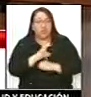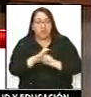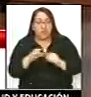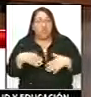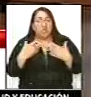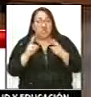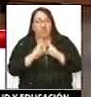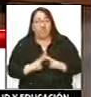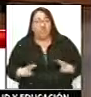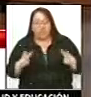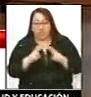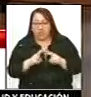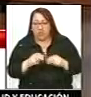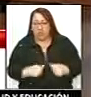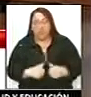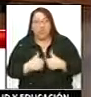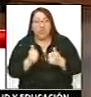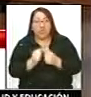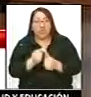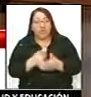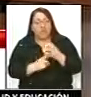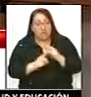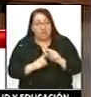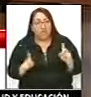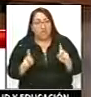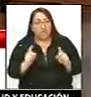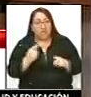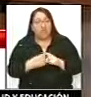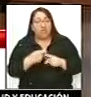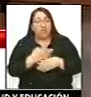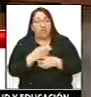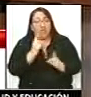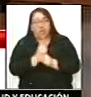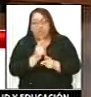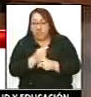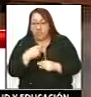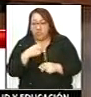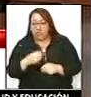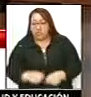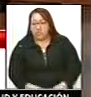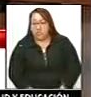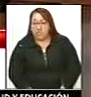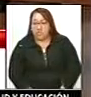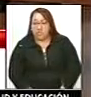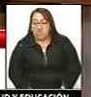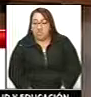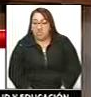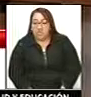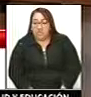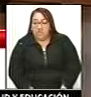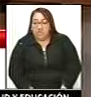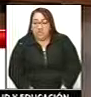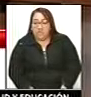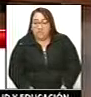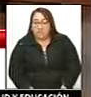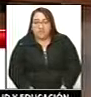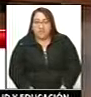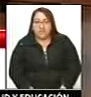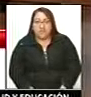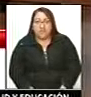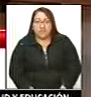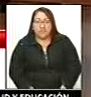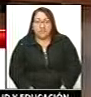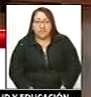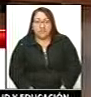capaces de valorar y vivir con el que es diferente por razones personales, sociales y religiosas. Tenemos allí una de las